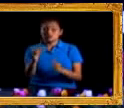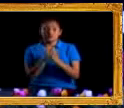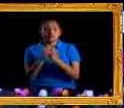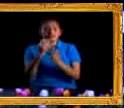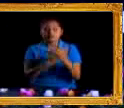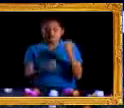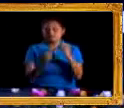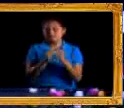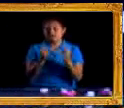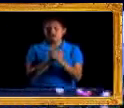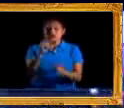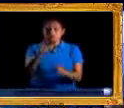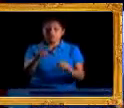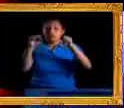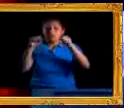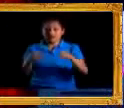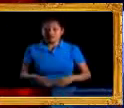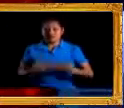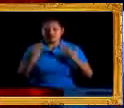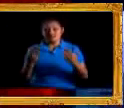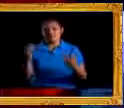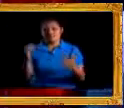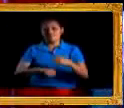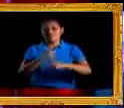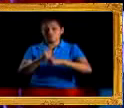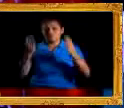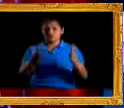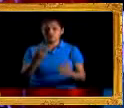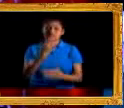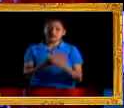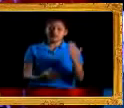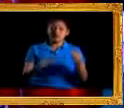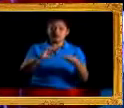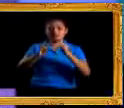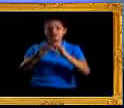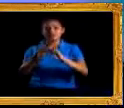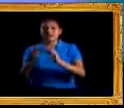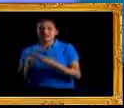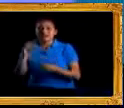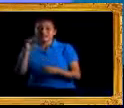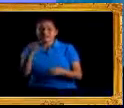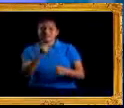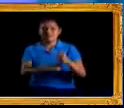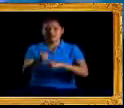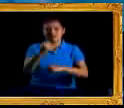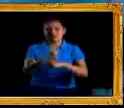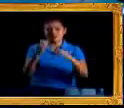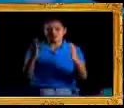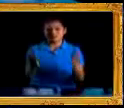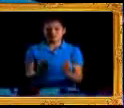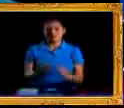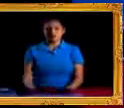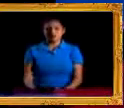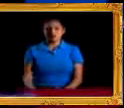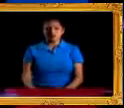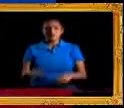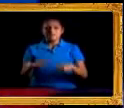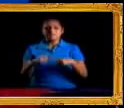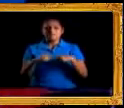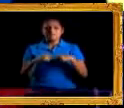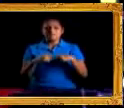Y vas a poder dar fruto. Se va a multiplicar también ese fruto. Pero hay que